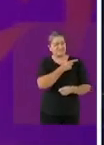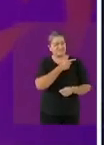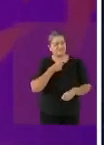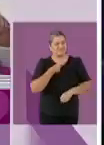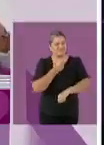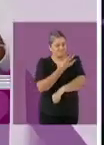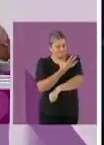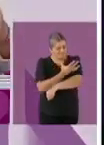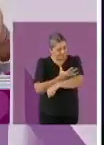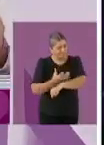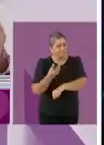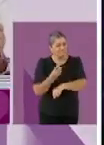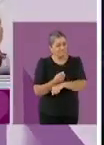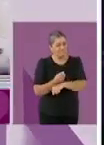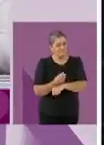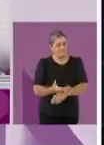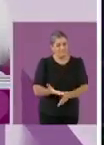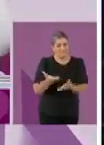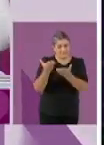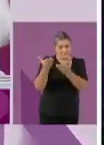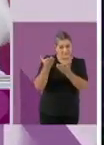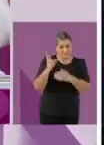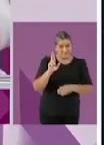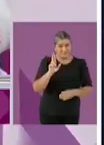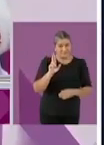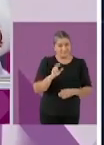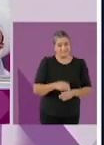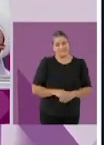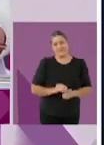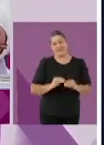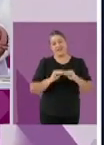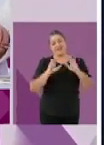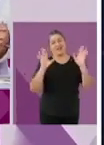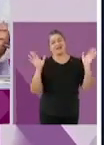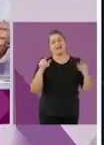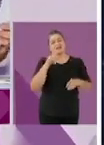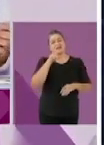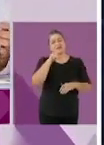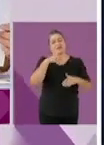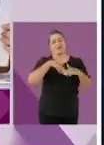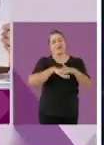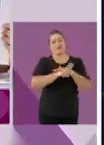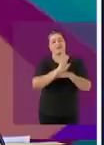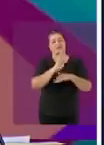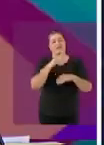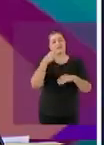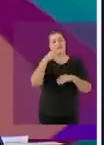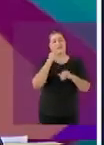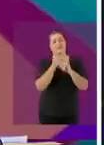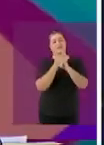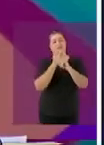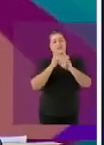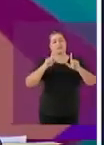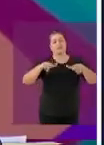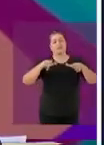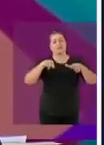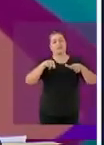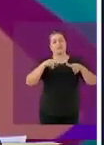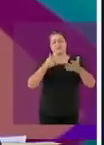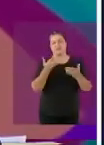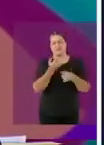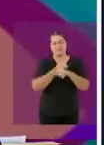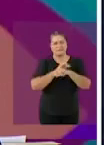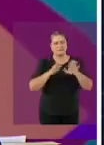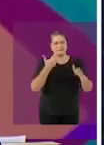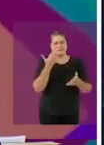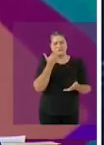en favor de Claudia sin embargo insisto la elección es el día 2 de junio a mayor participación pues